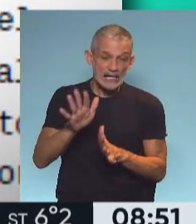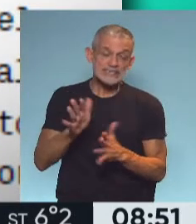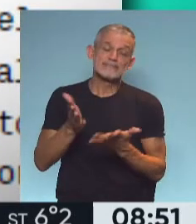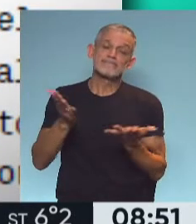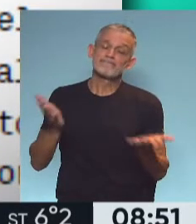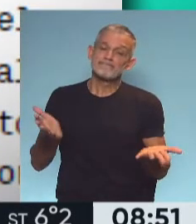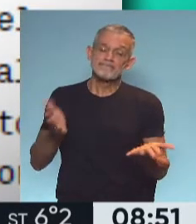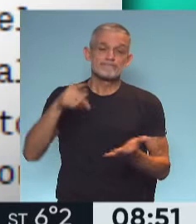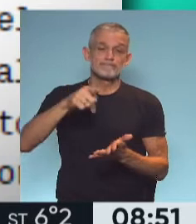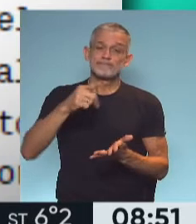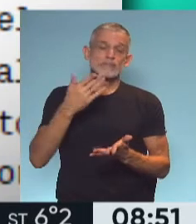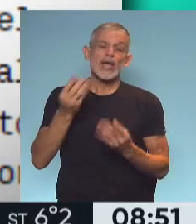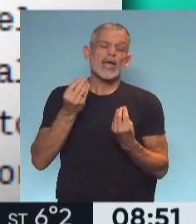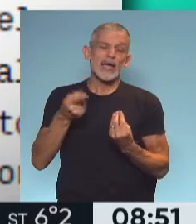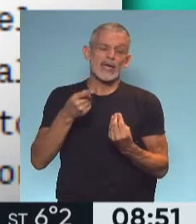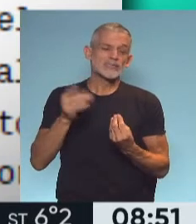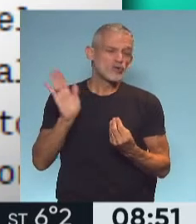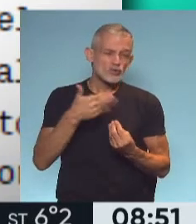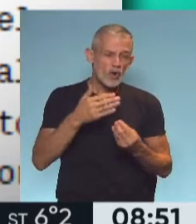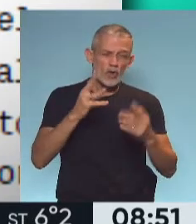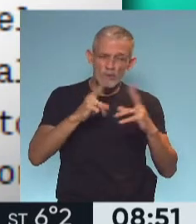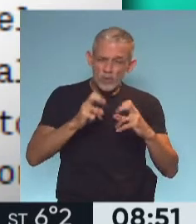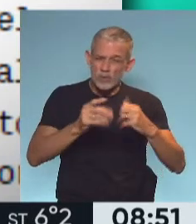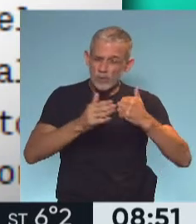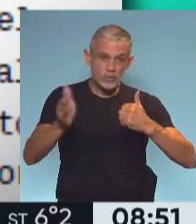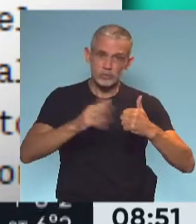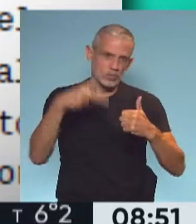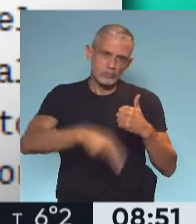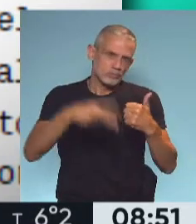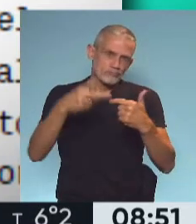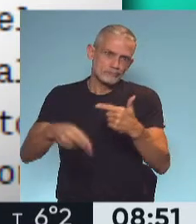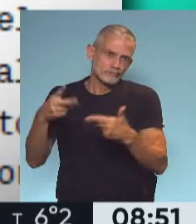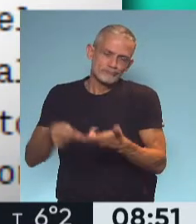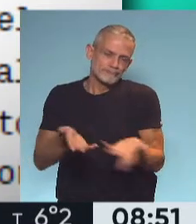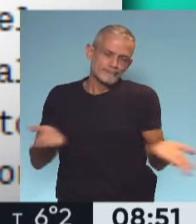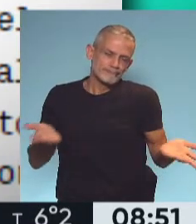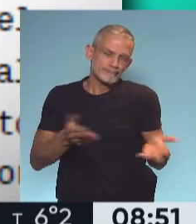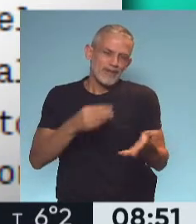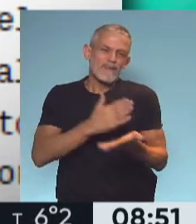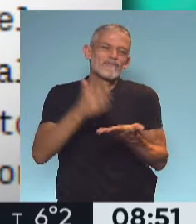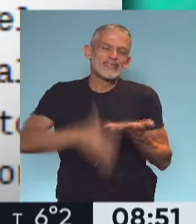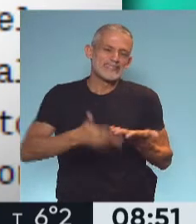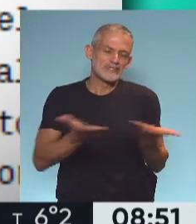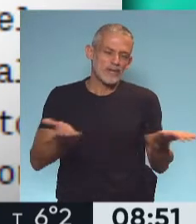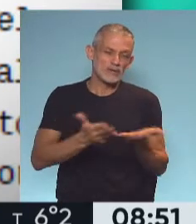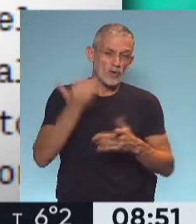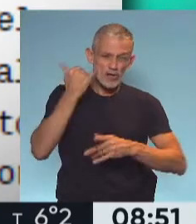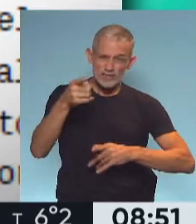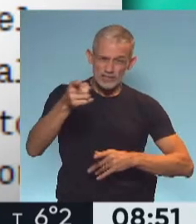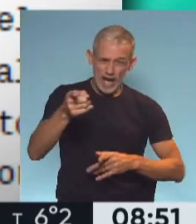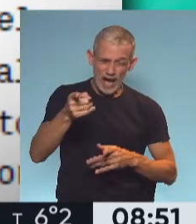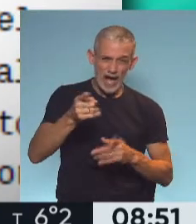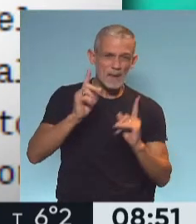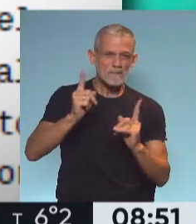entonces de lo que estamos hablando es de que todas las causas van a terminar cayéndose así que esta cuestión ya fue zanjada por la cámara de casación en